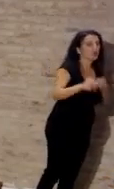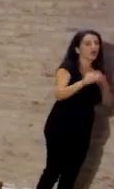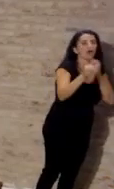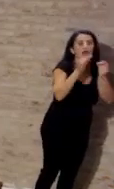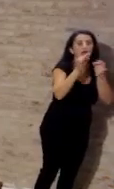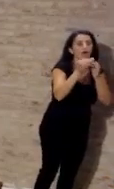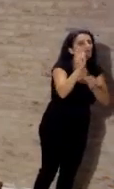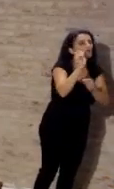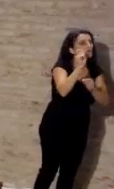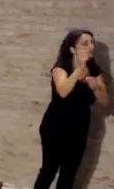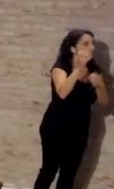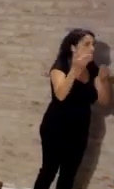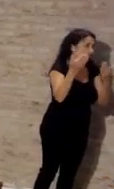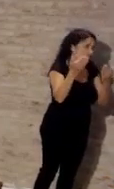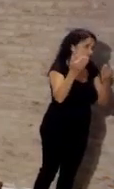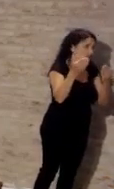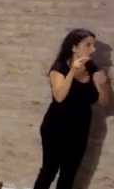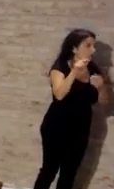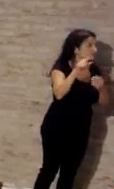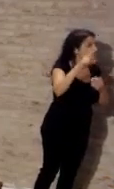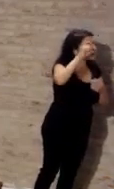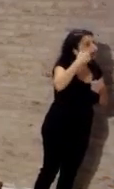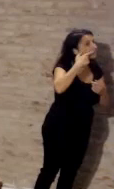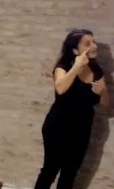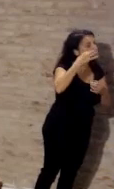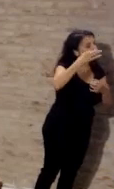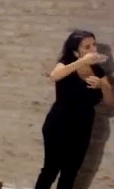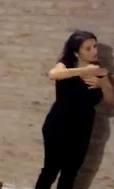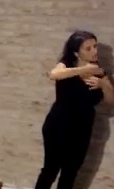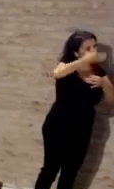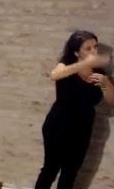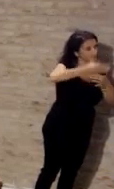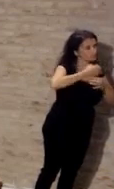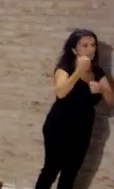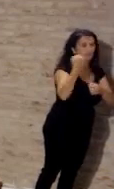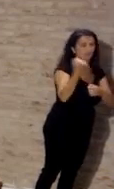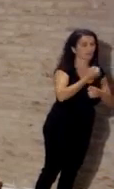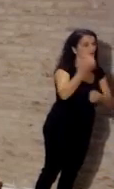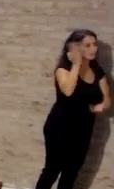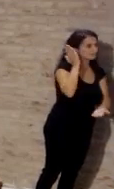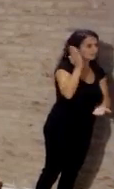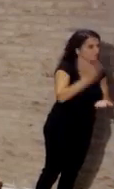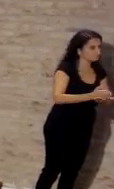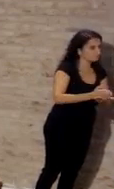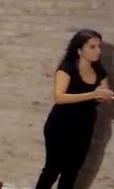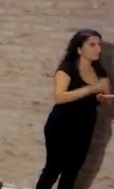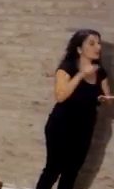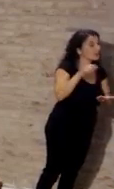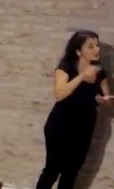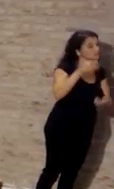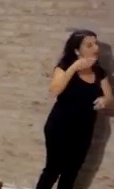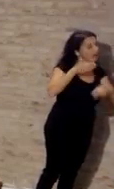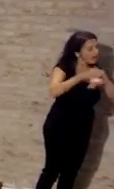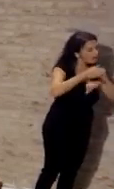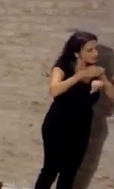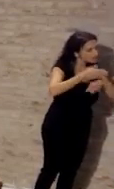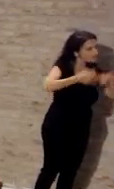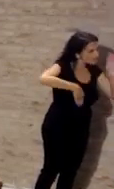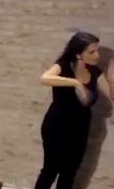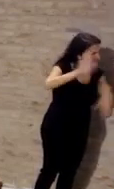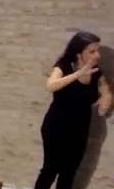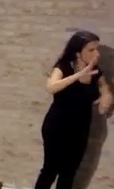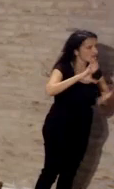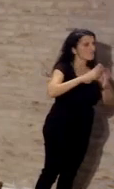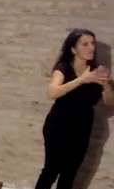confiar todo eso nos da la es y por eso le tenemos que exigir que sea más accesible que sea más